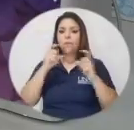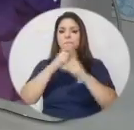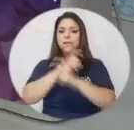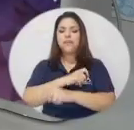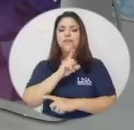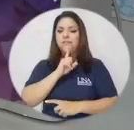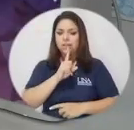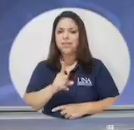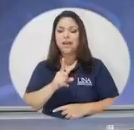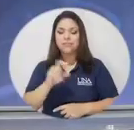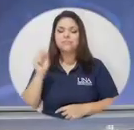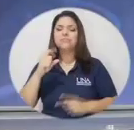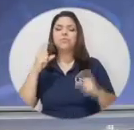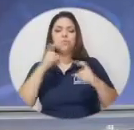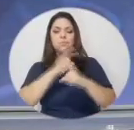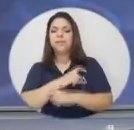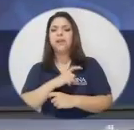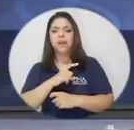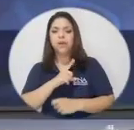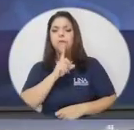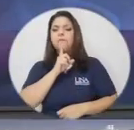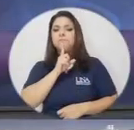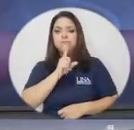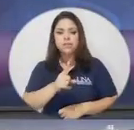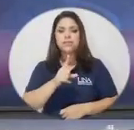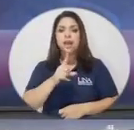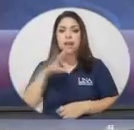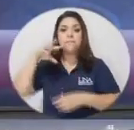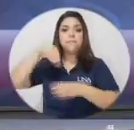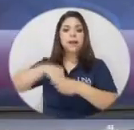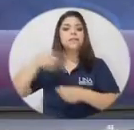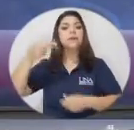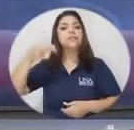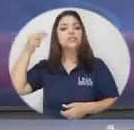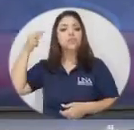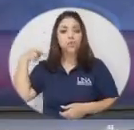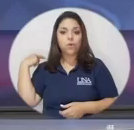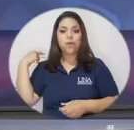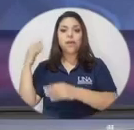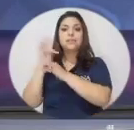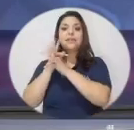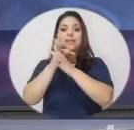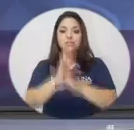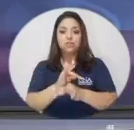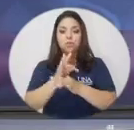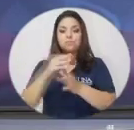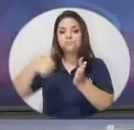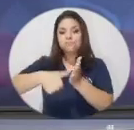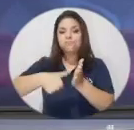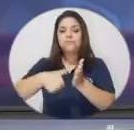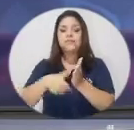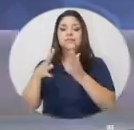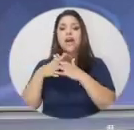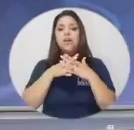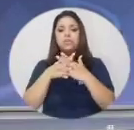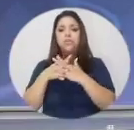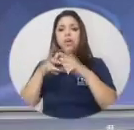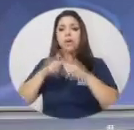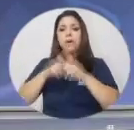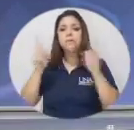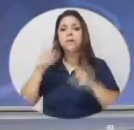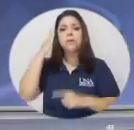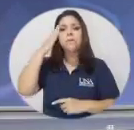Complicadísimo. Que también, o sea, ha sido parte también de esa historia y esa tradición electoral en los Estados Unidos. Pero ¿por qué el